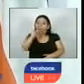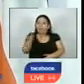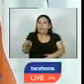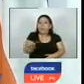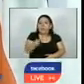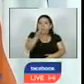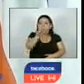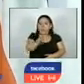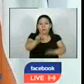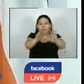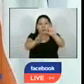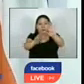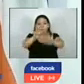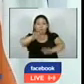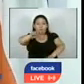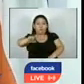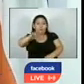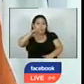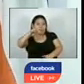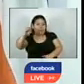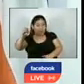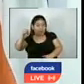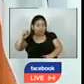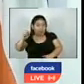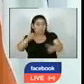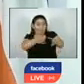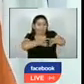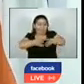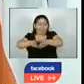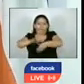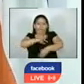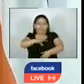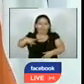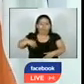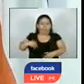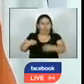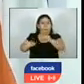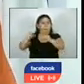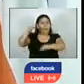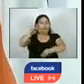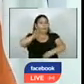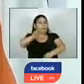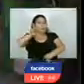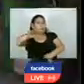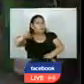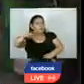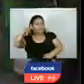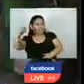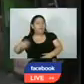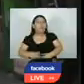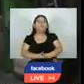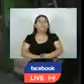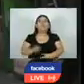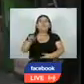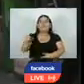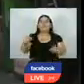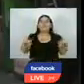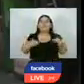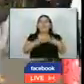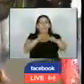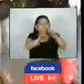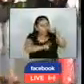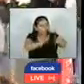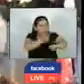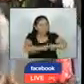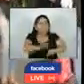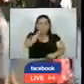aproximadamente 174 mil hogares, unos 23 mil hogares más que en el año 2021. El estudio también detalla que